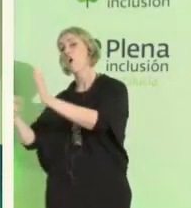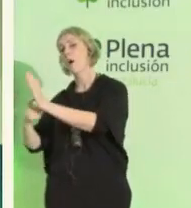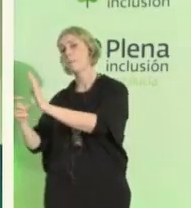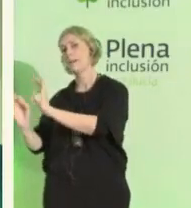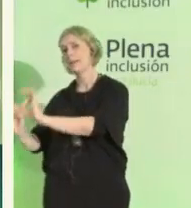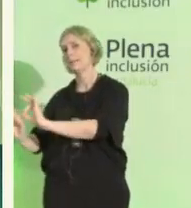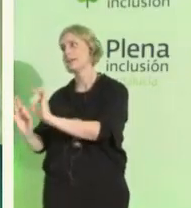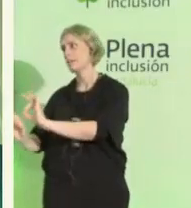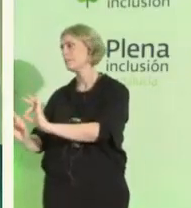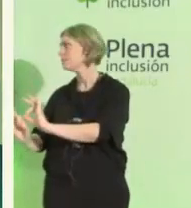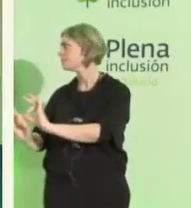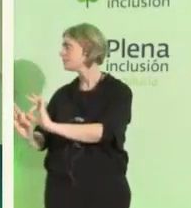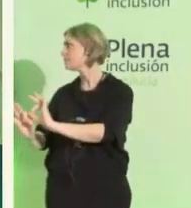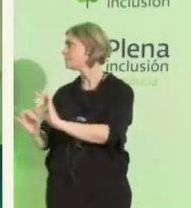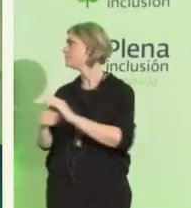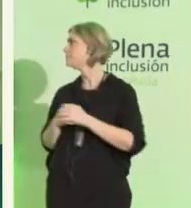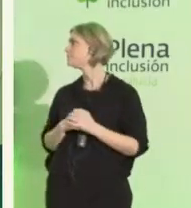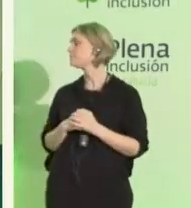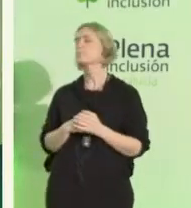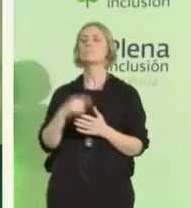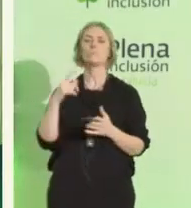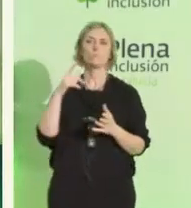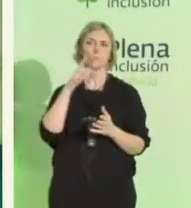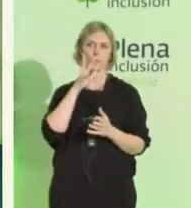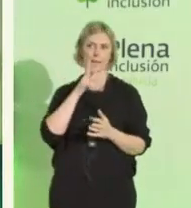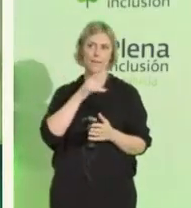a todos hoy primero